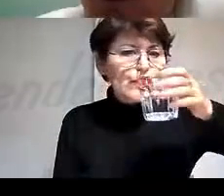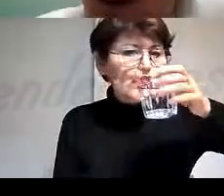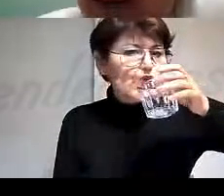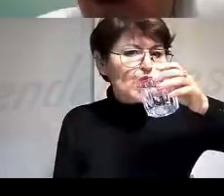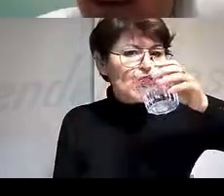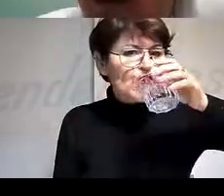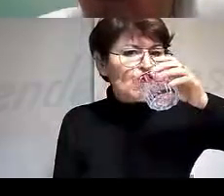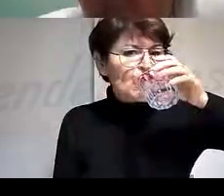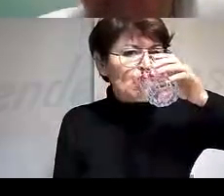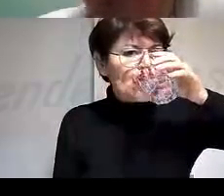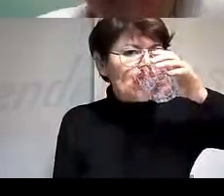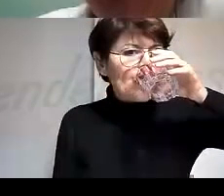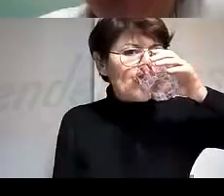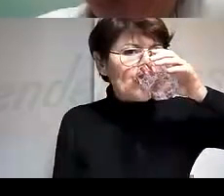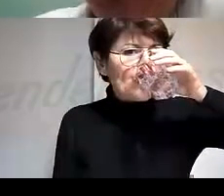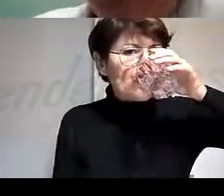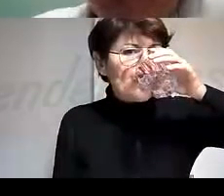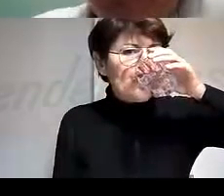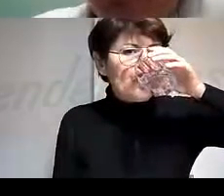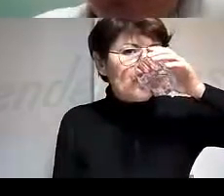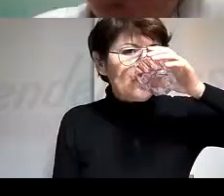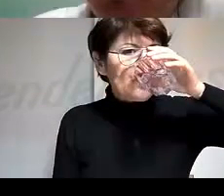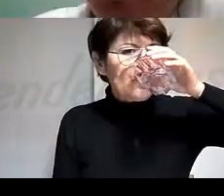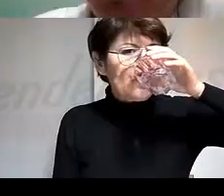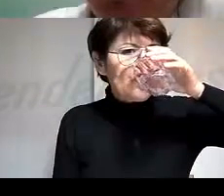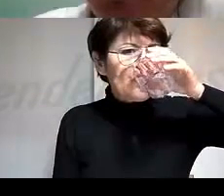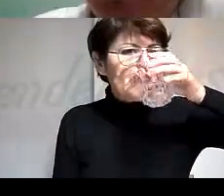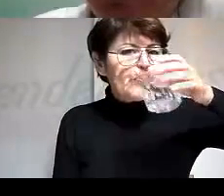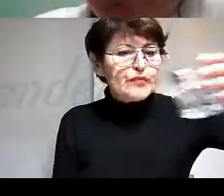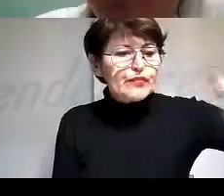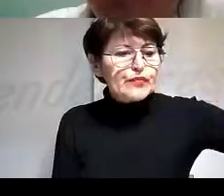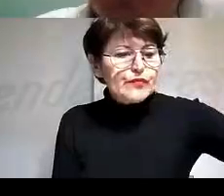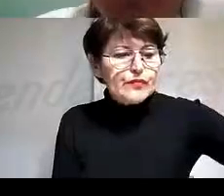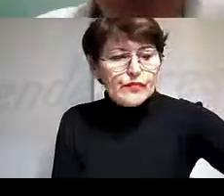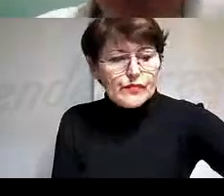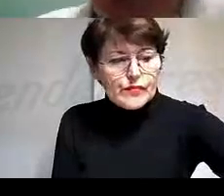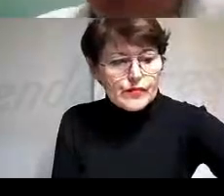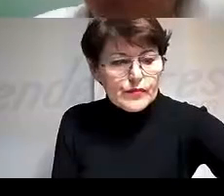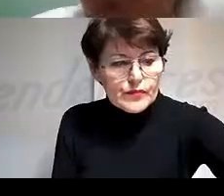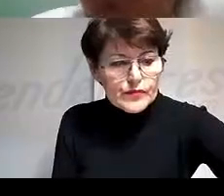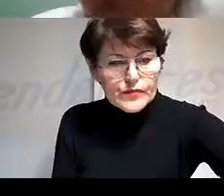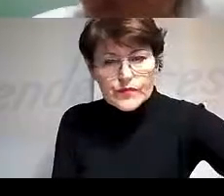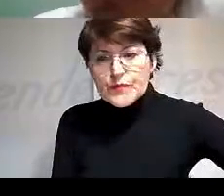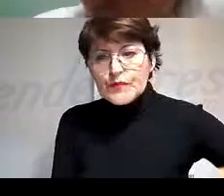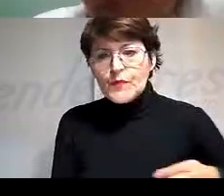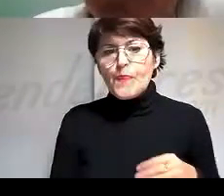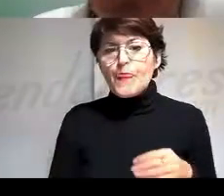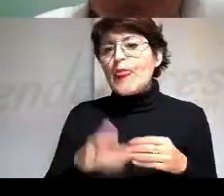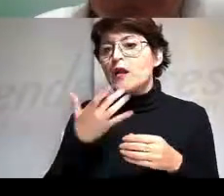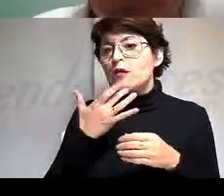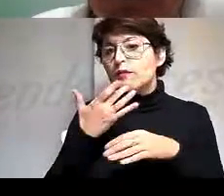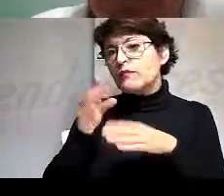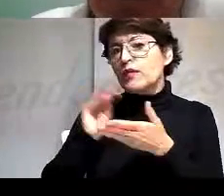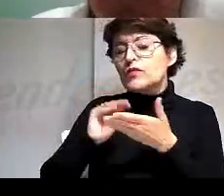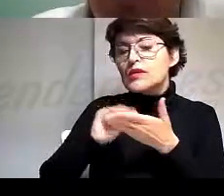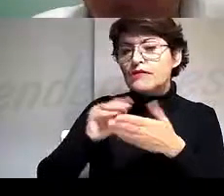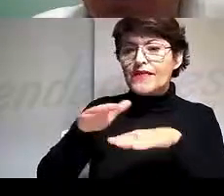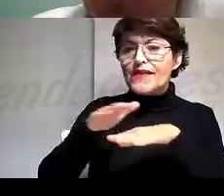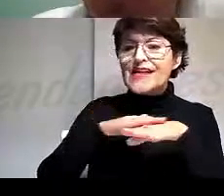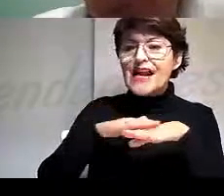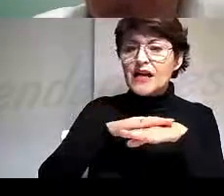porque probablemente tengáis más beneficio que no con alguna de las cremas, no diremos marcas, pero con alguna de las cremas que damos